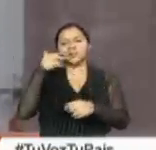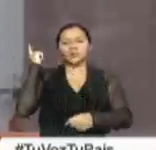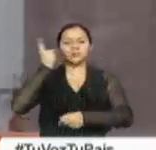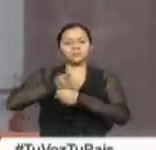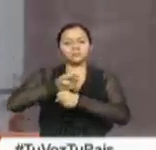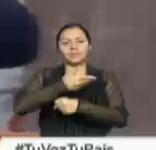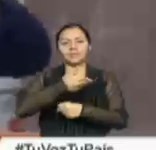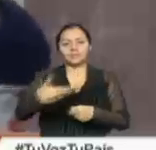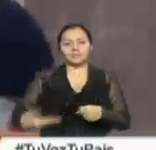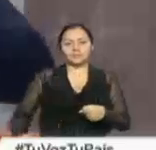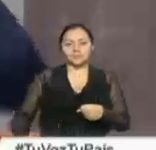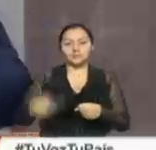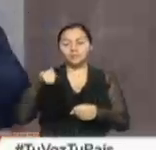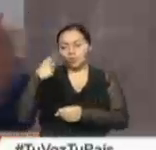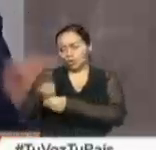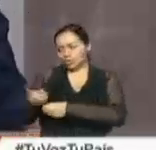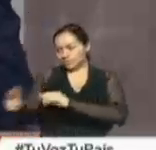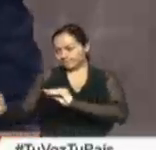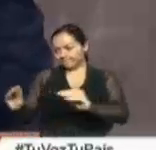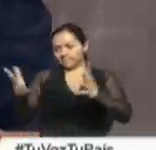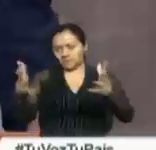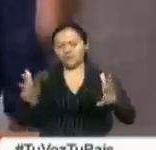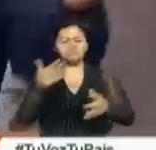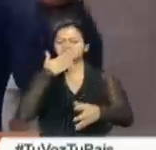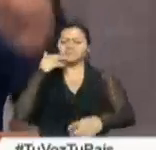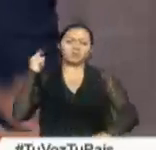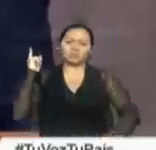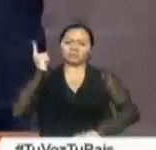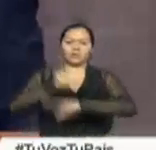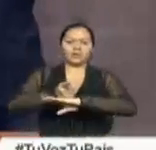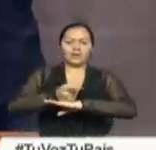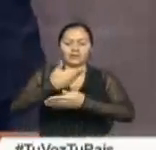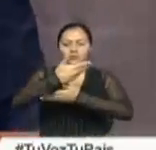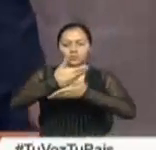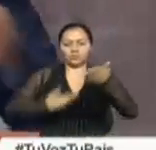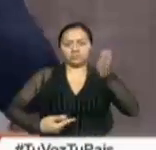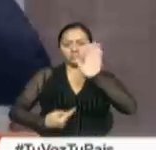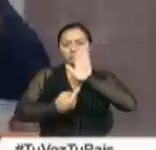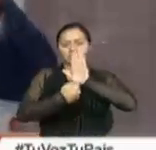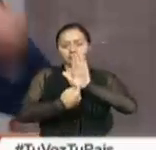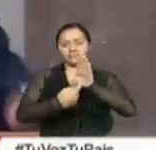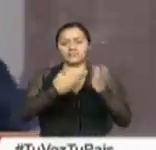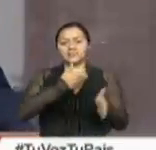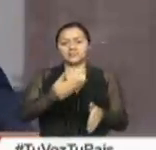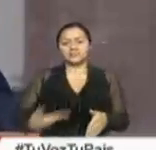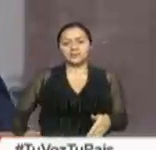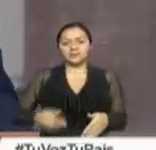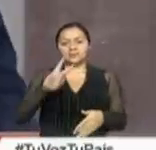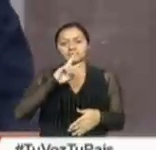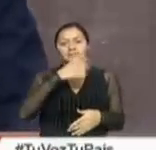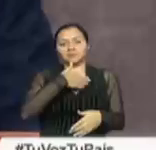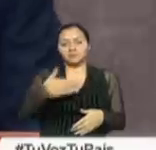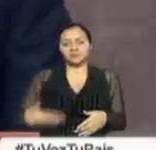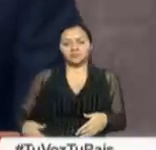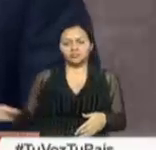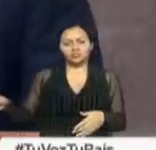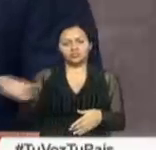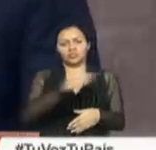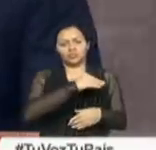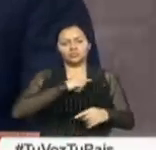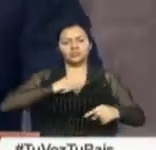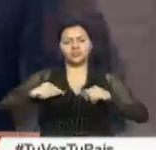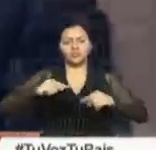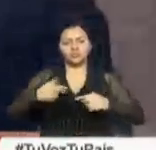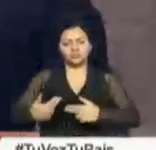presidencial, generalizando esa práctica que ya tenía el presidente, el vicepresidente, a todos los funcionarios públicos, al menos del